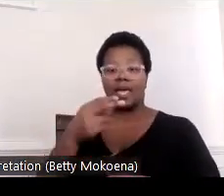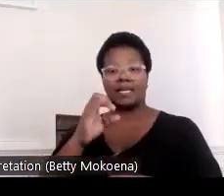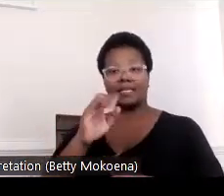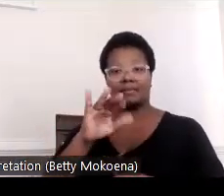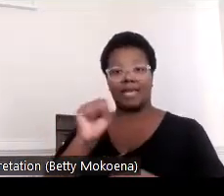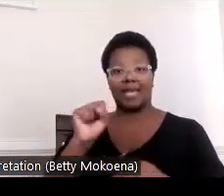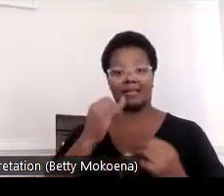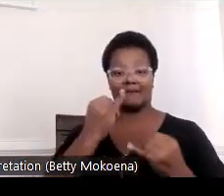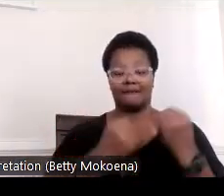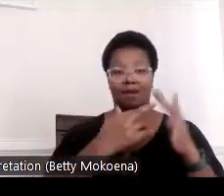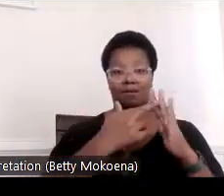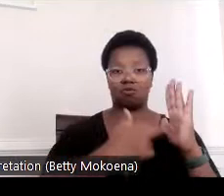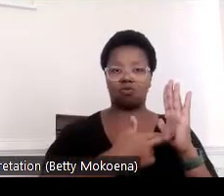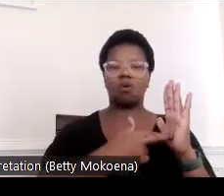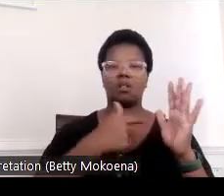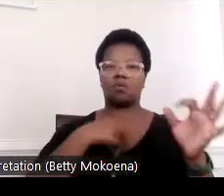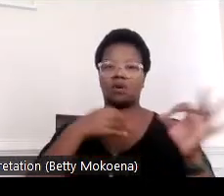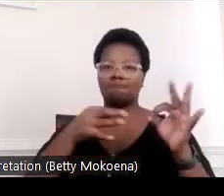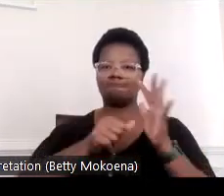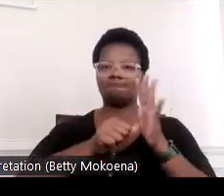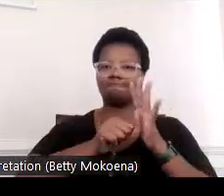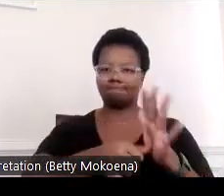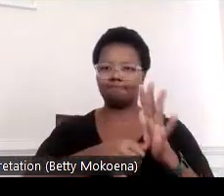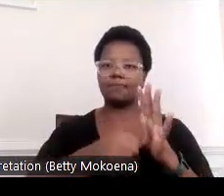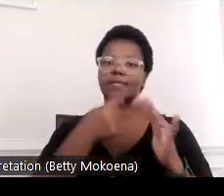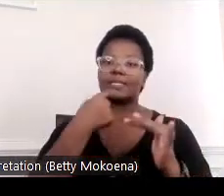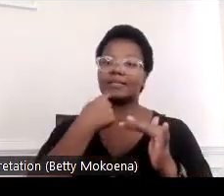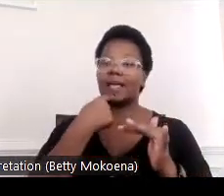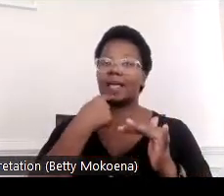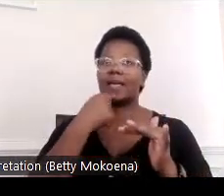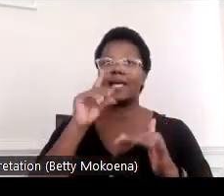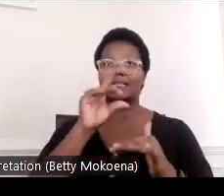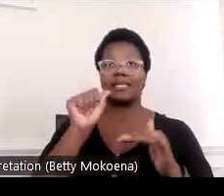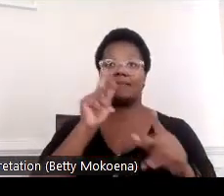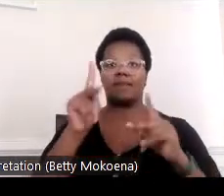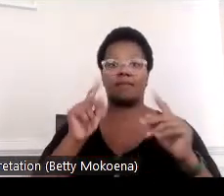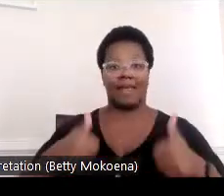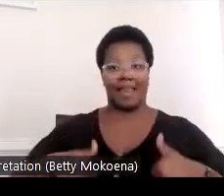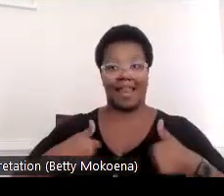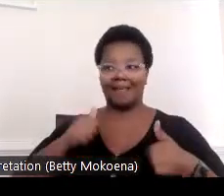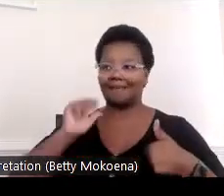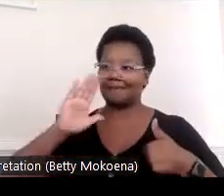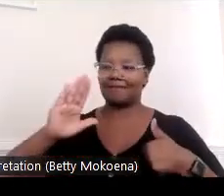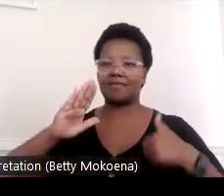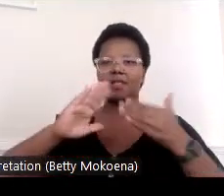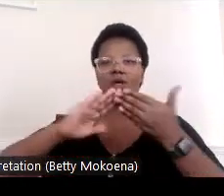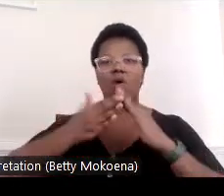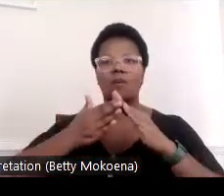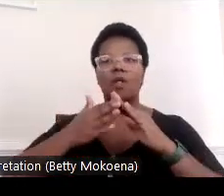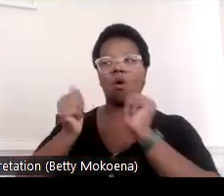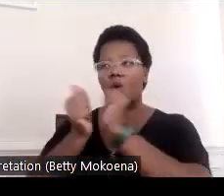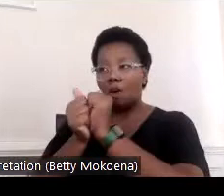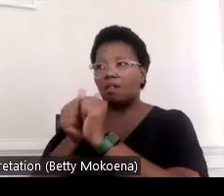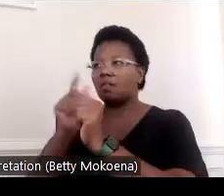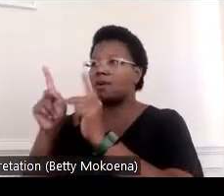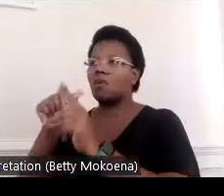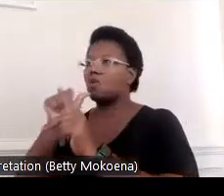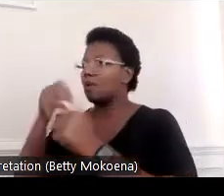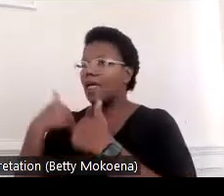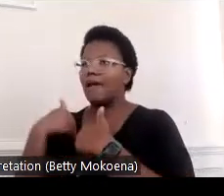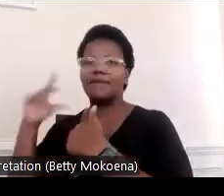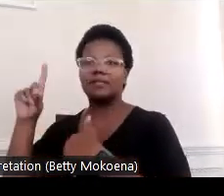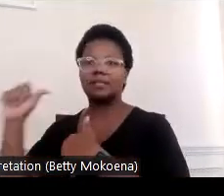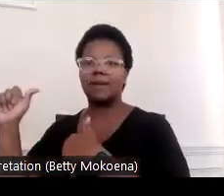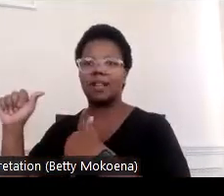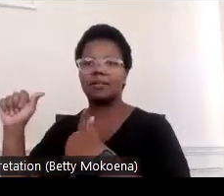realmente infa enfatiza que la gente con discapacidades vivan en su comunidad junto con personas que no tienen